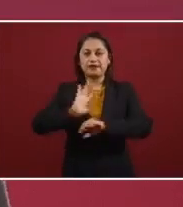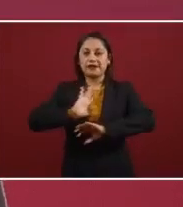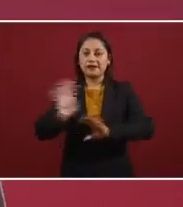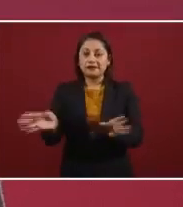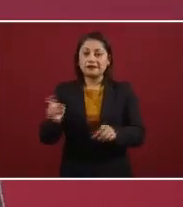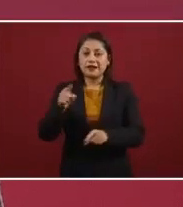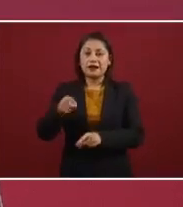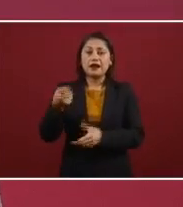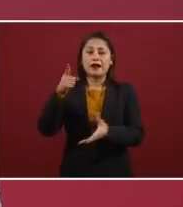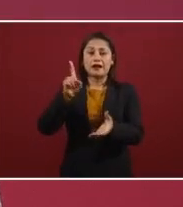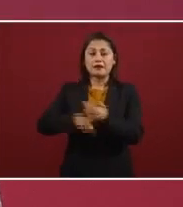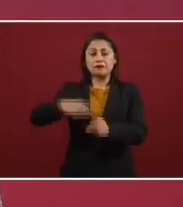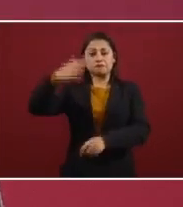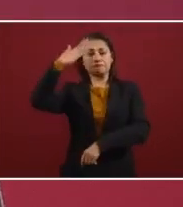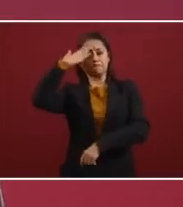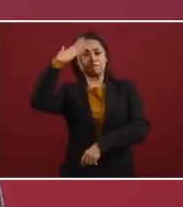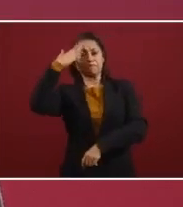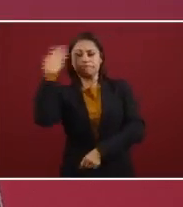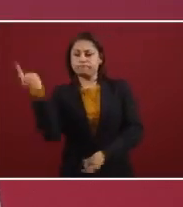sindical,